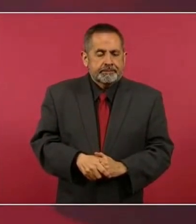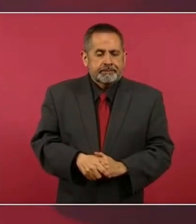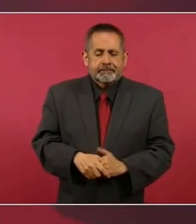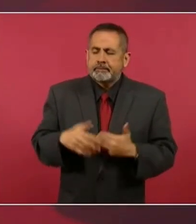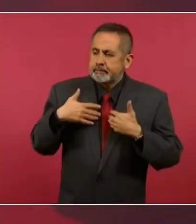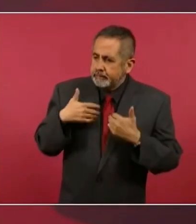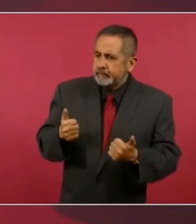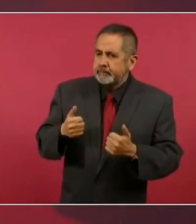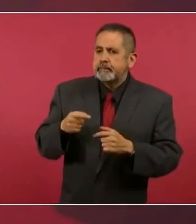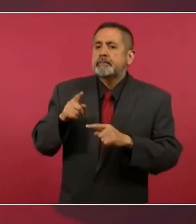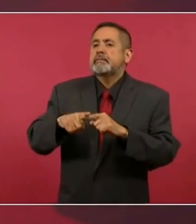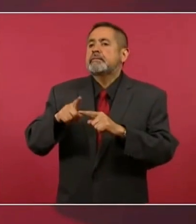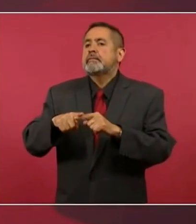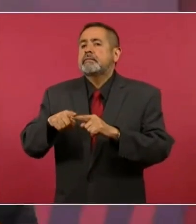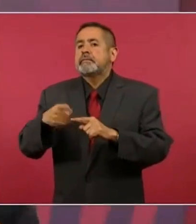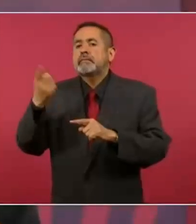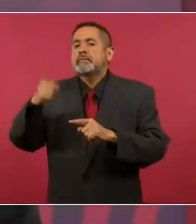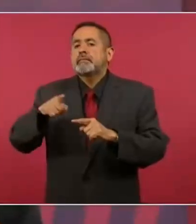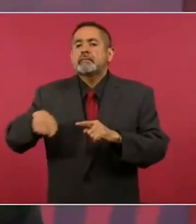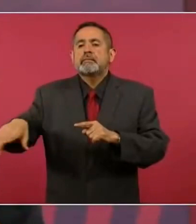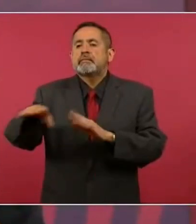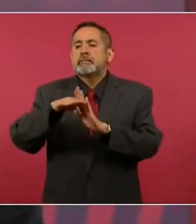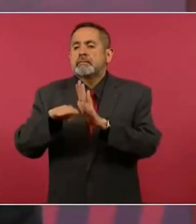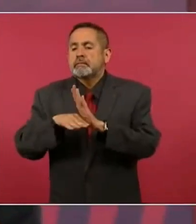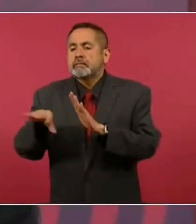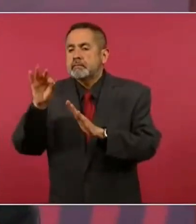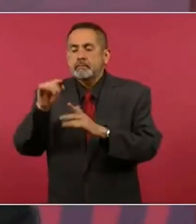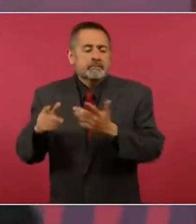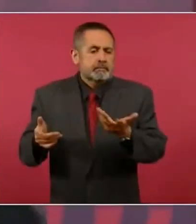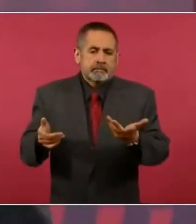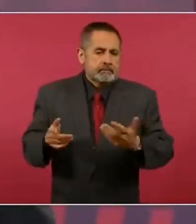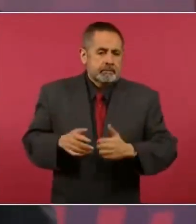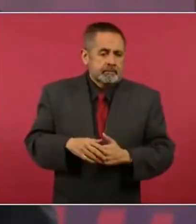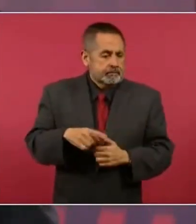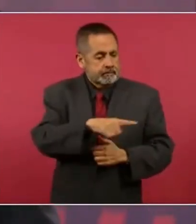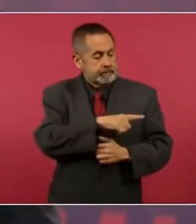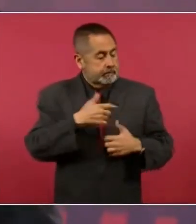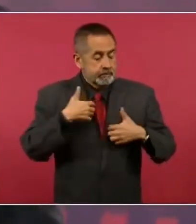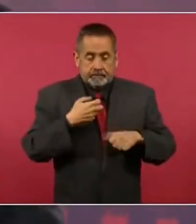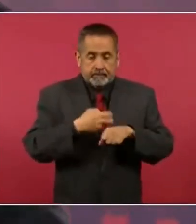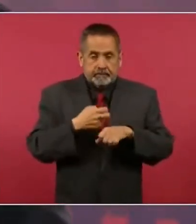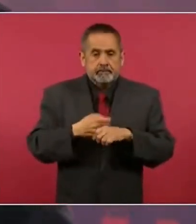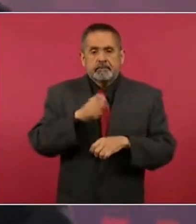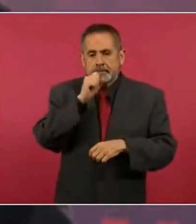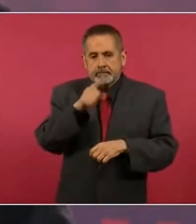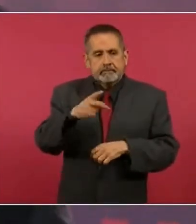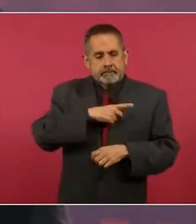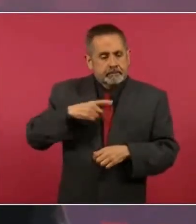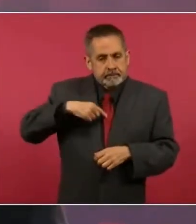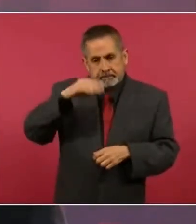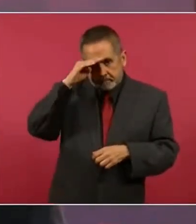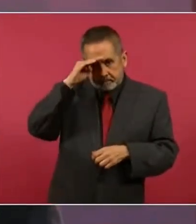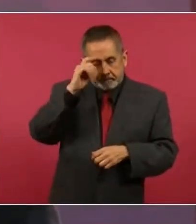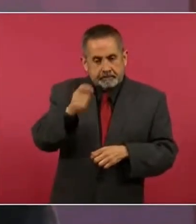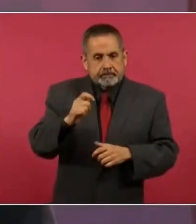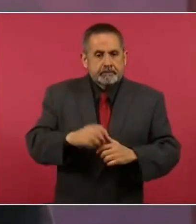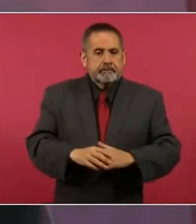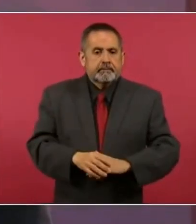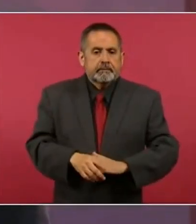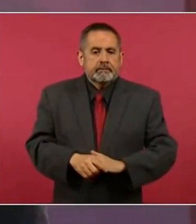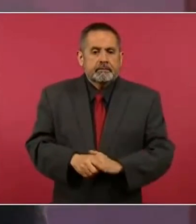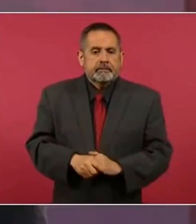entenderlo, algunos, porque también hay que tomar en cuenta